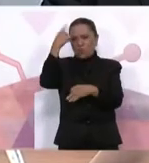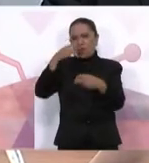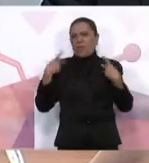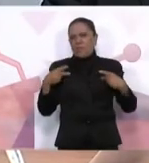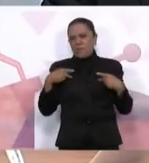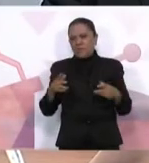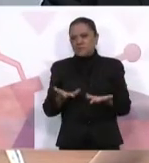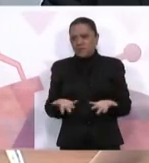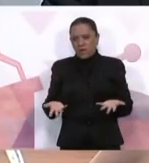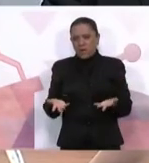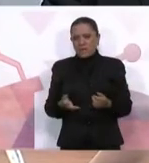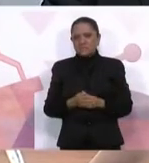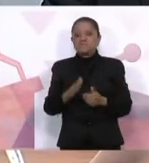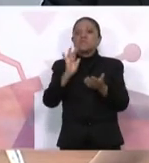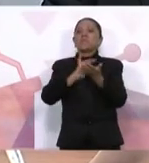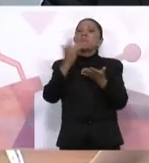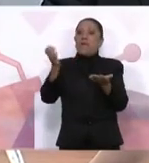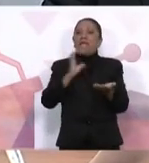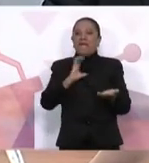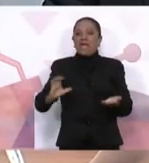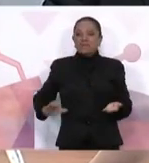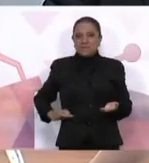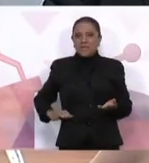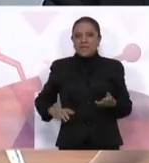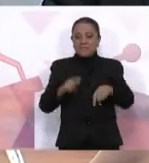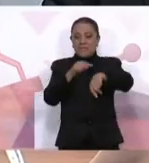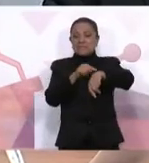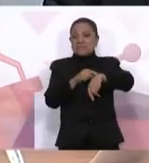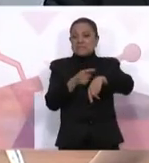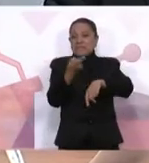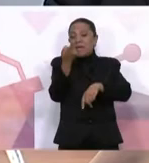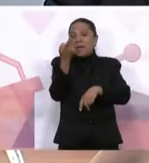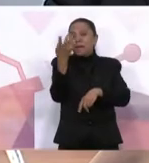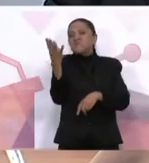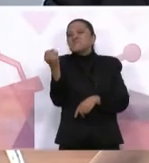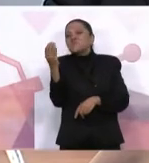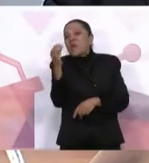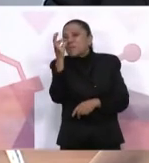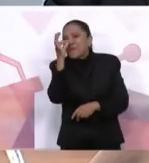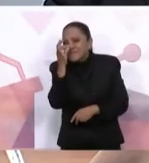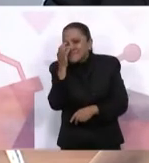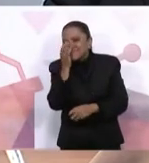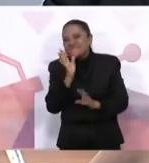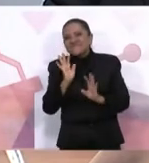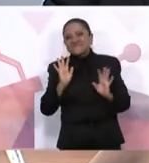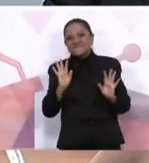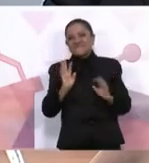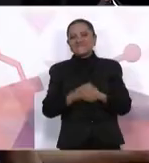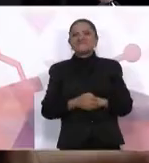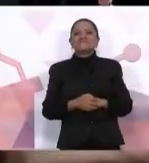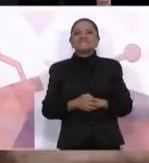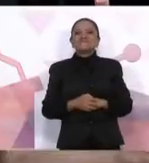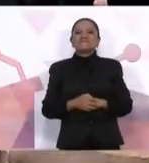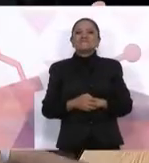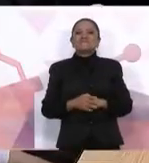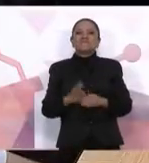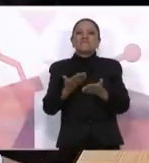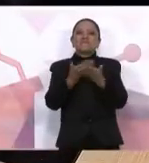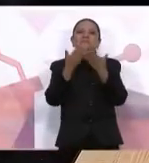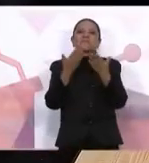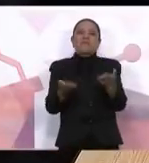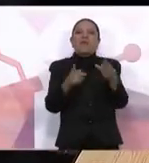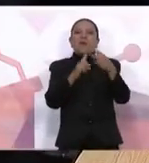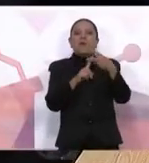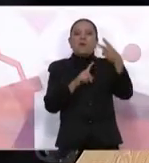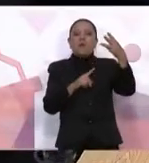pausa y justo el cronómetro a los nueve segundos por si quisiera posteriormente pues decir algo más vamos con el candidato primero que nos había comentado